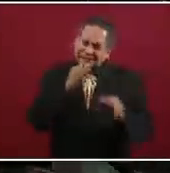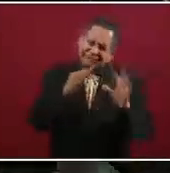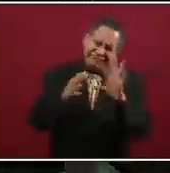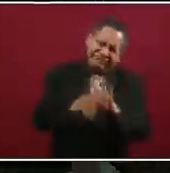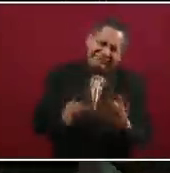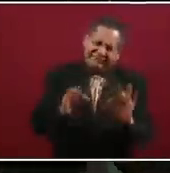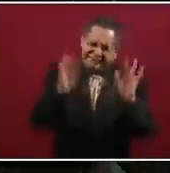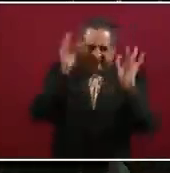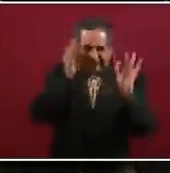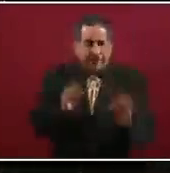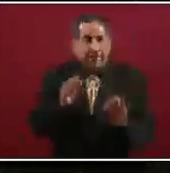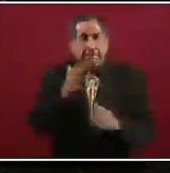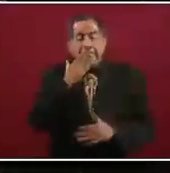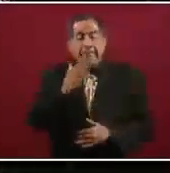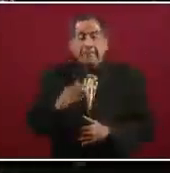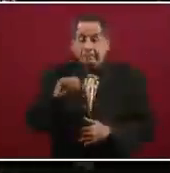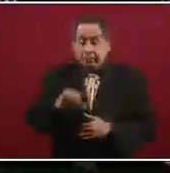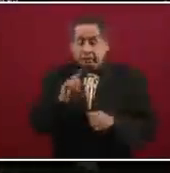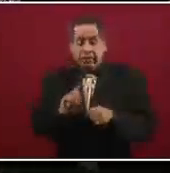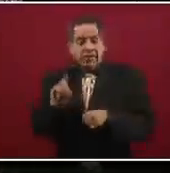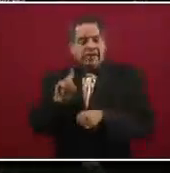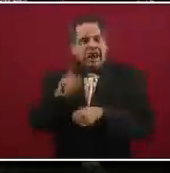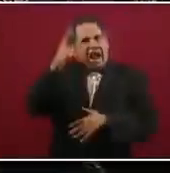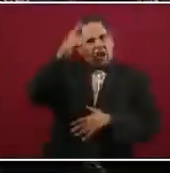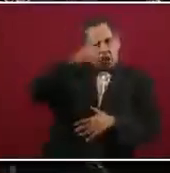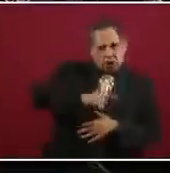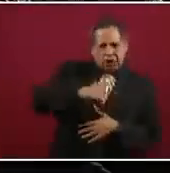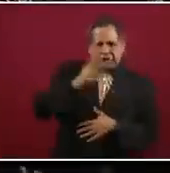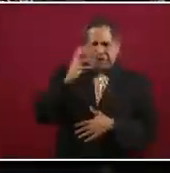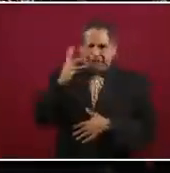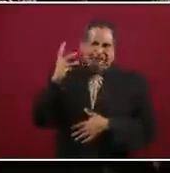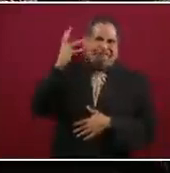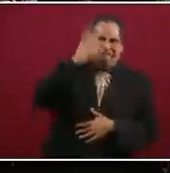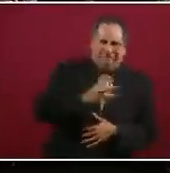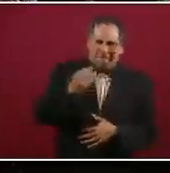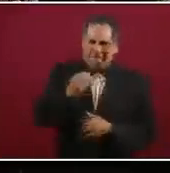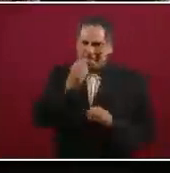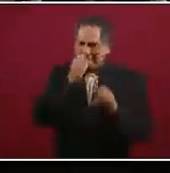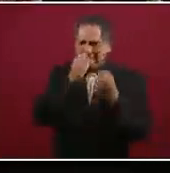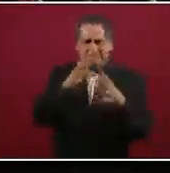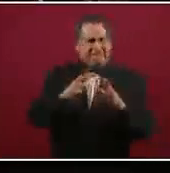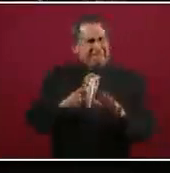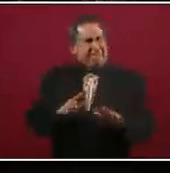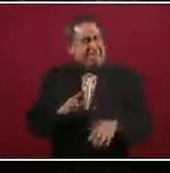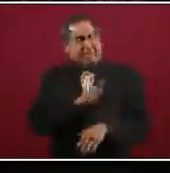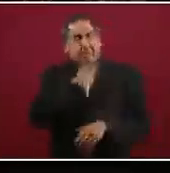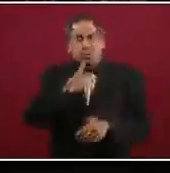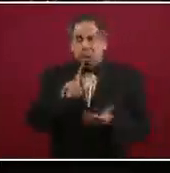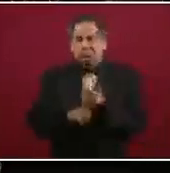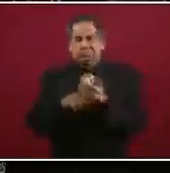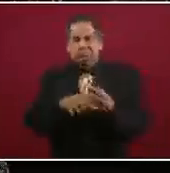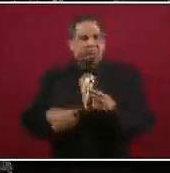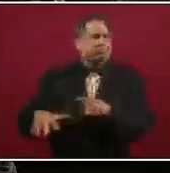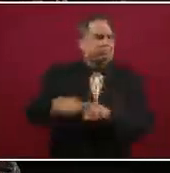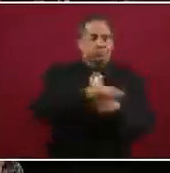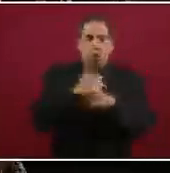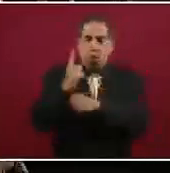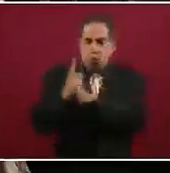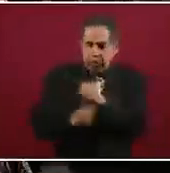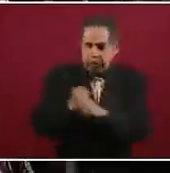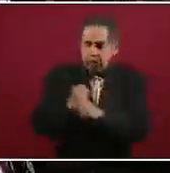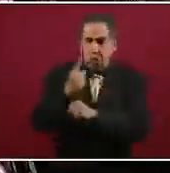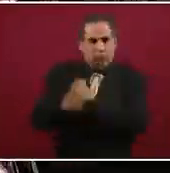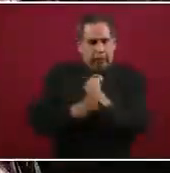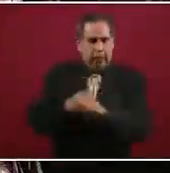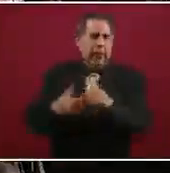un espectáculo maravilloso, la noche es espléndida en todos los sentidos. Estamos estamos en la misma conmemoración de cada año, es un 15